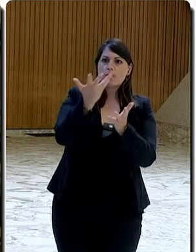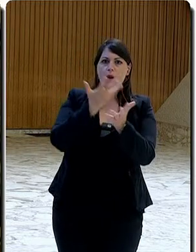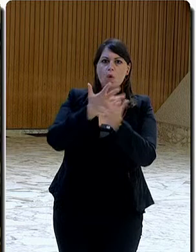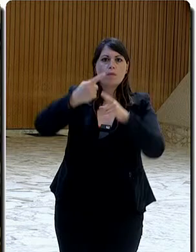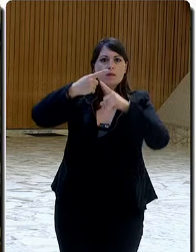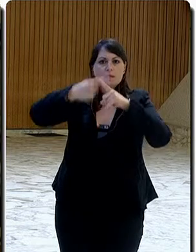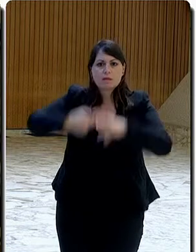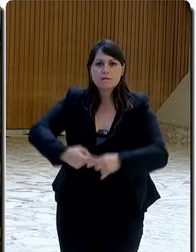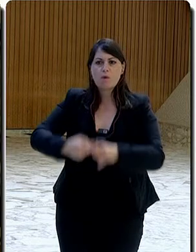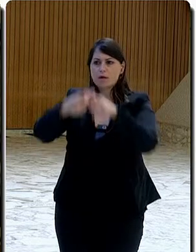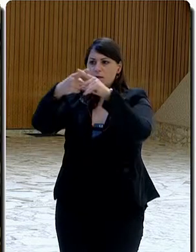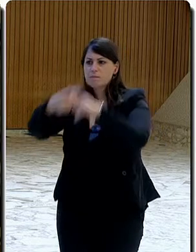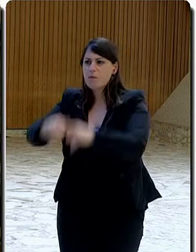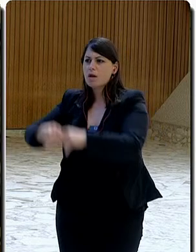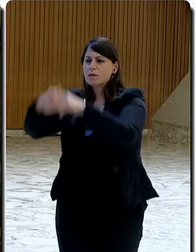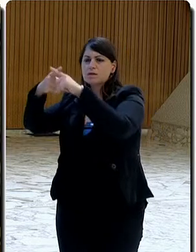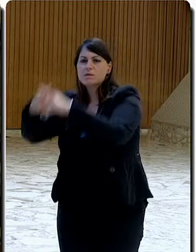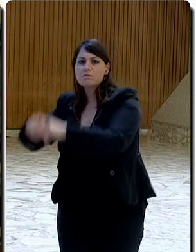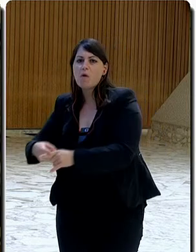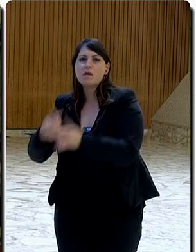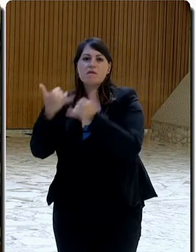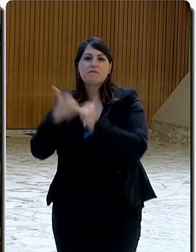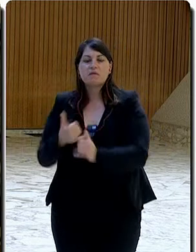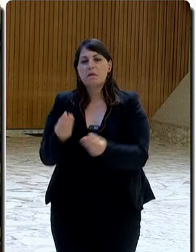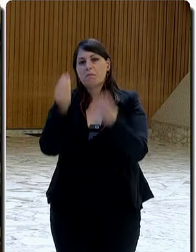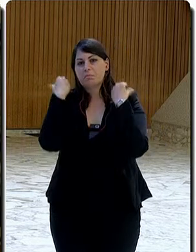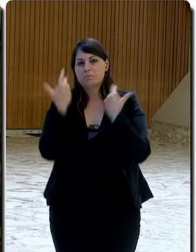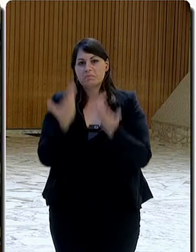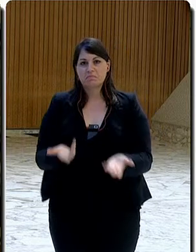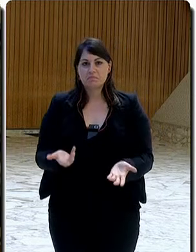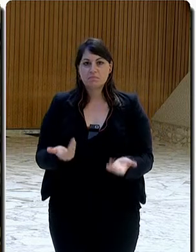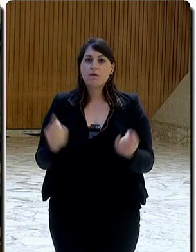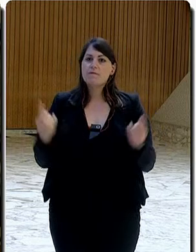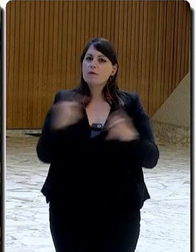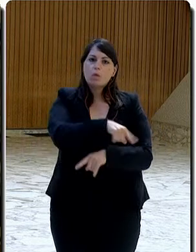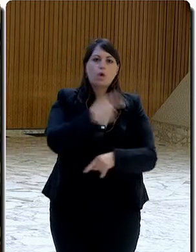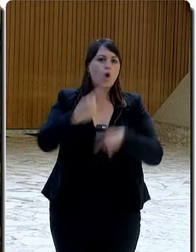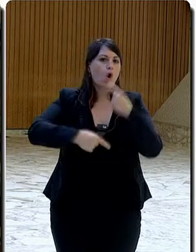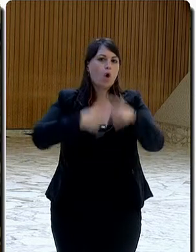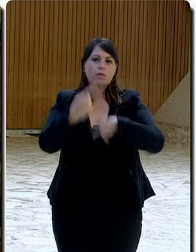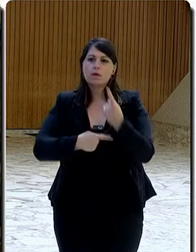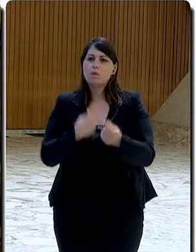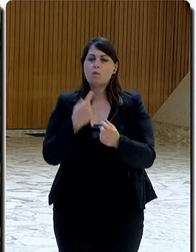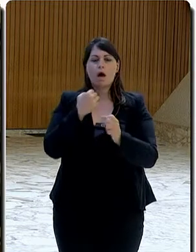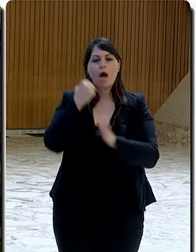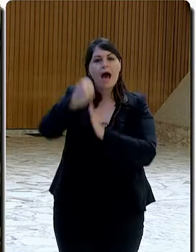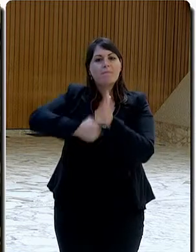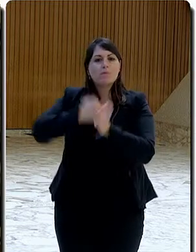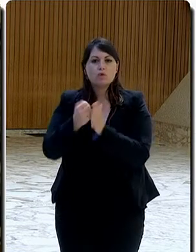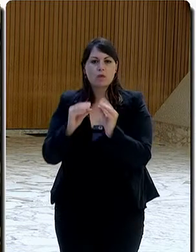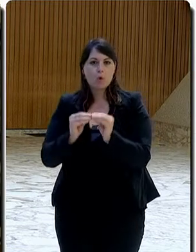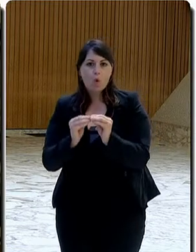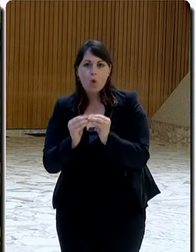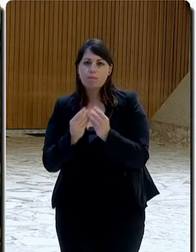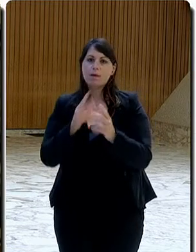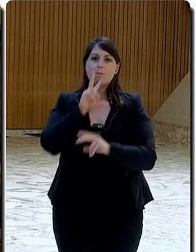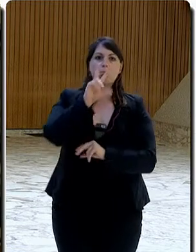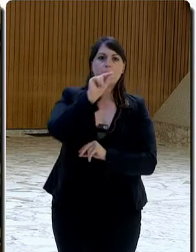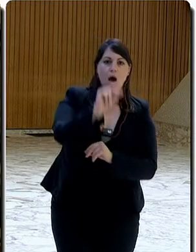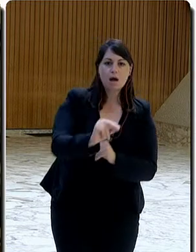apostolado, con su vida y sus palabras, y murió sin ver el fruto de su apostolado en la familia.